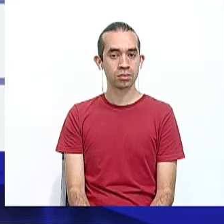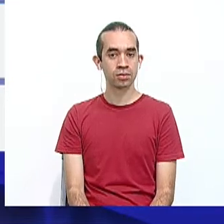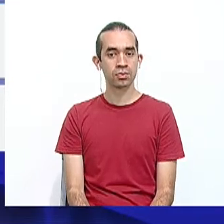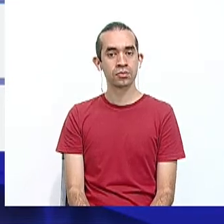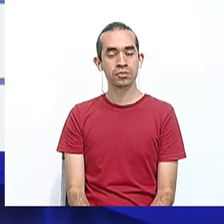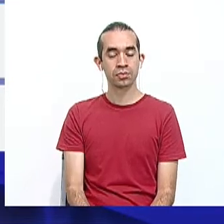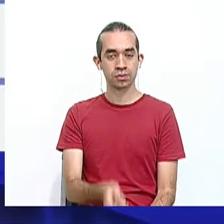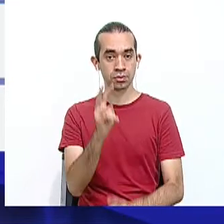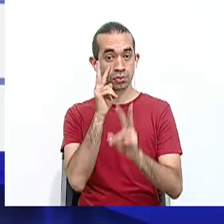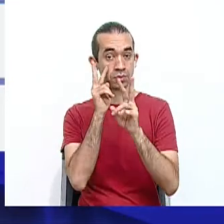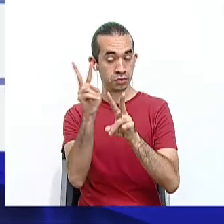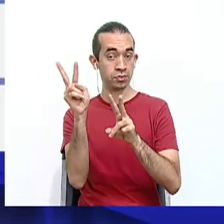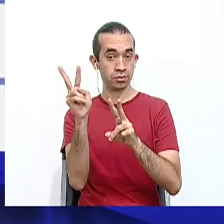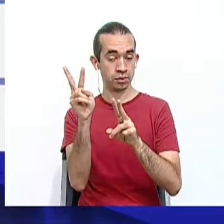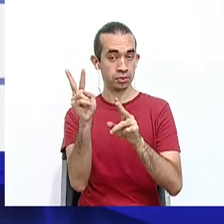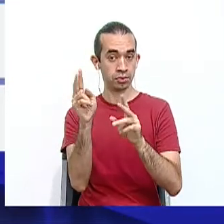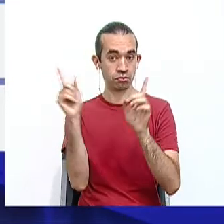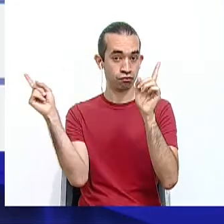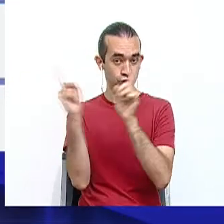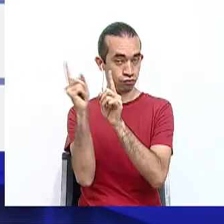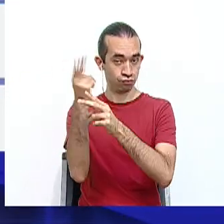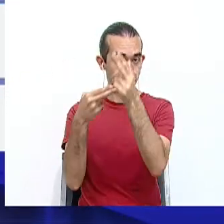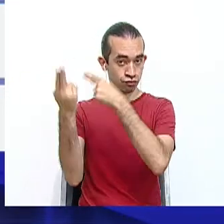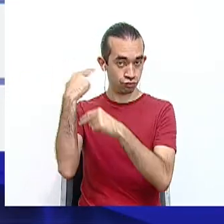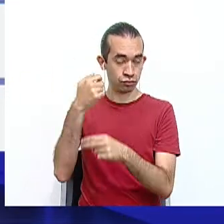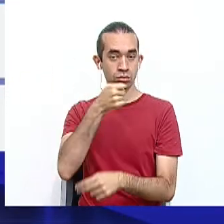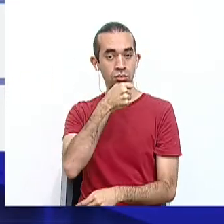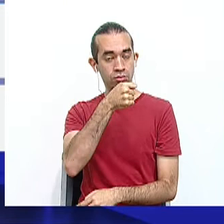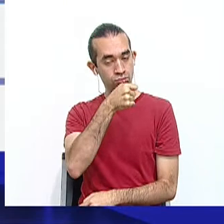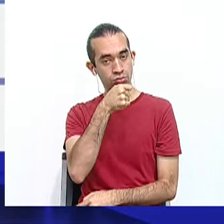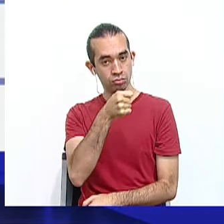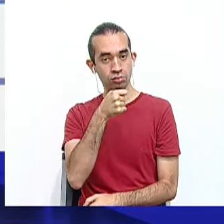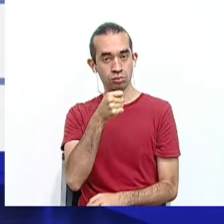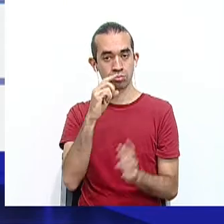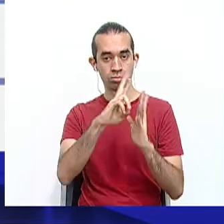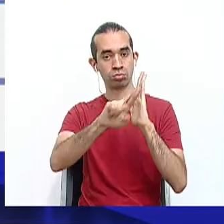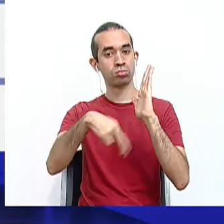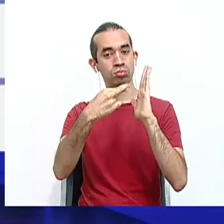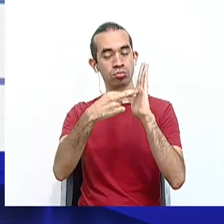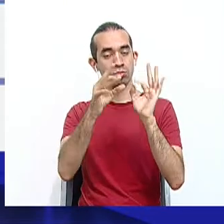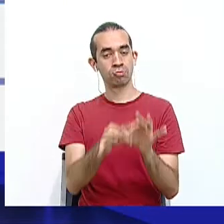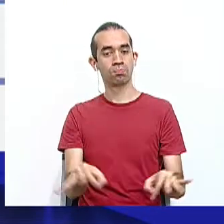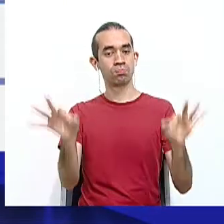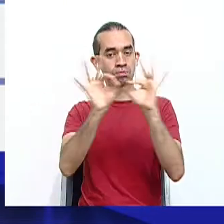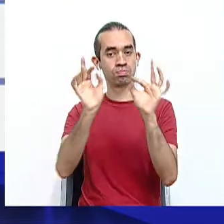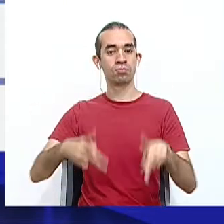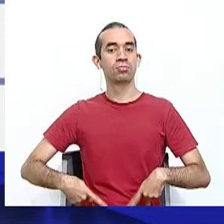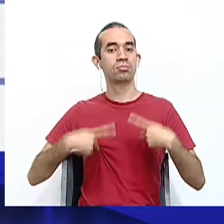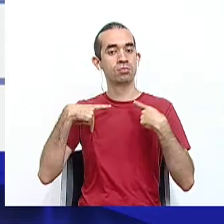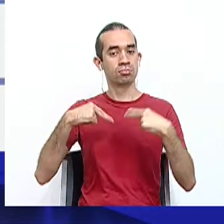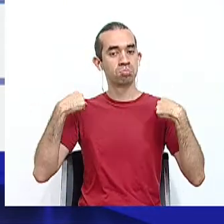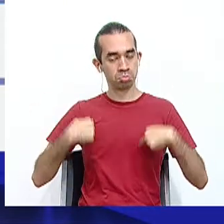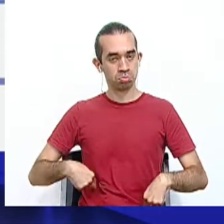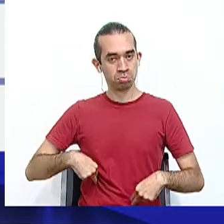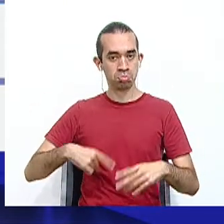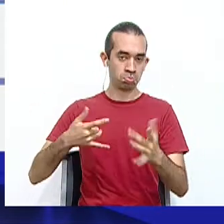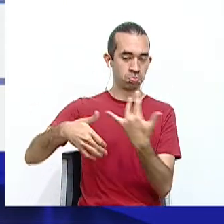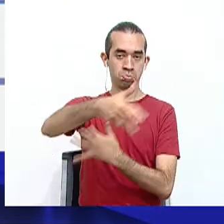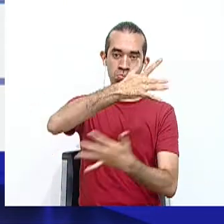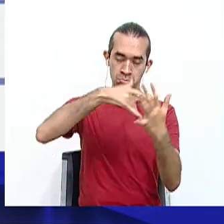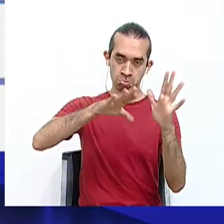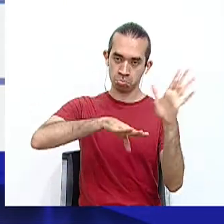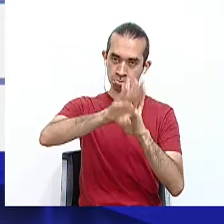Como pudimos observar en esta cápsula histórica, el periodismo ha tenido un papel trascendente en la vida del ser humano, en su socialización